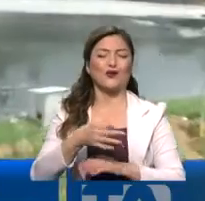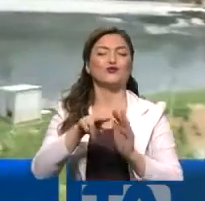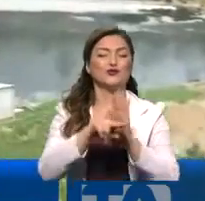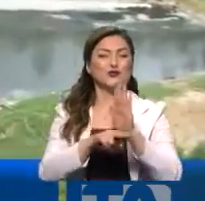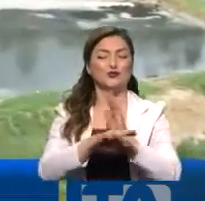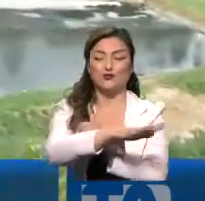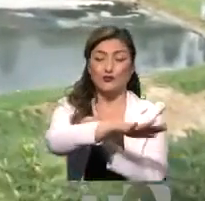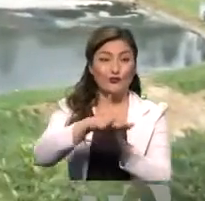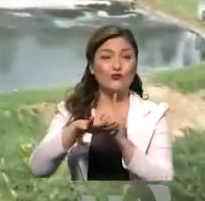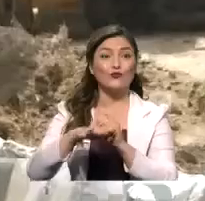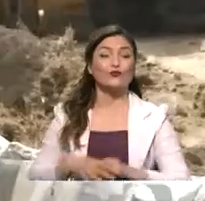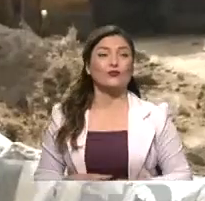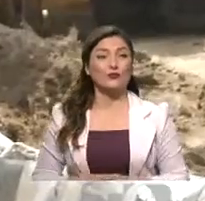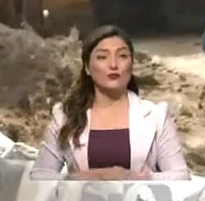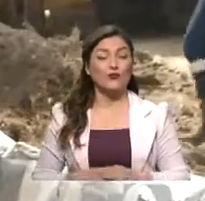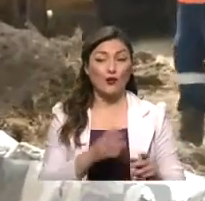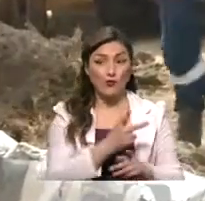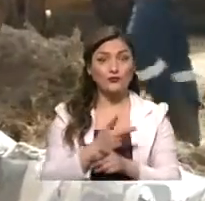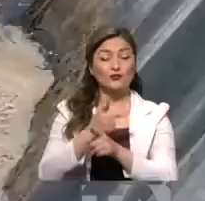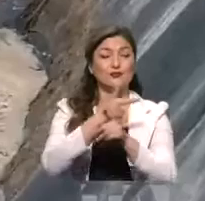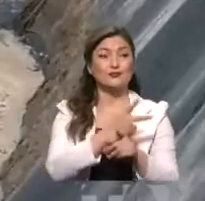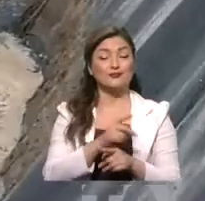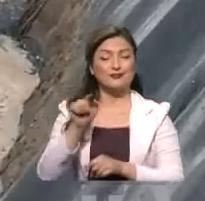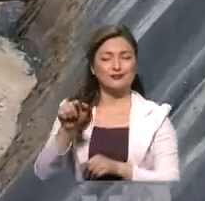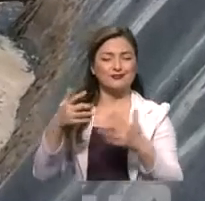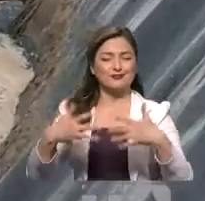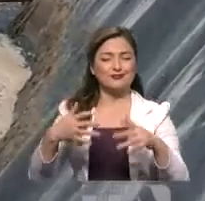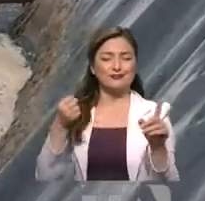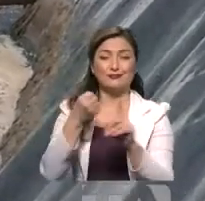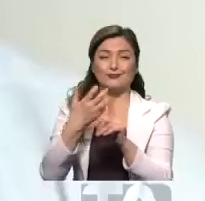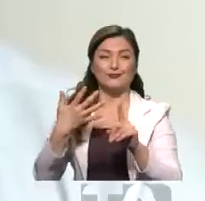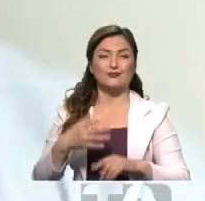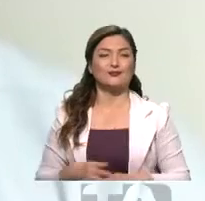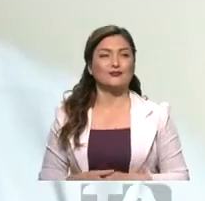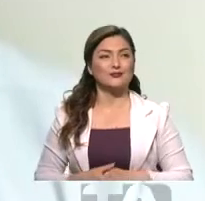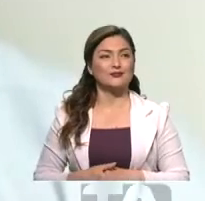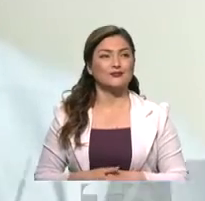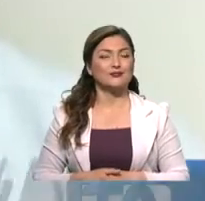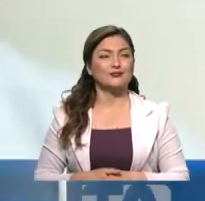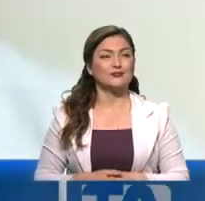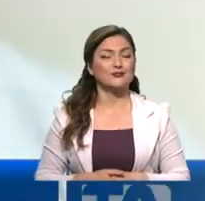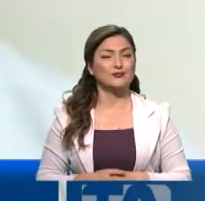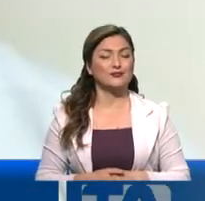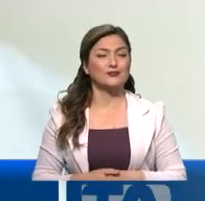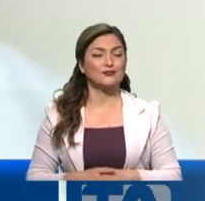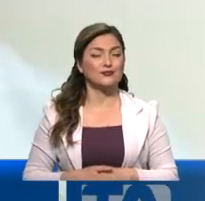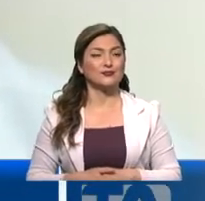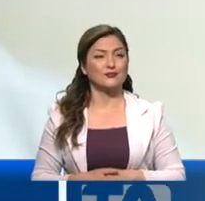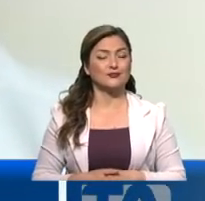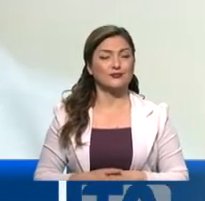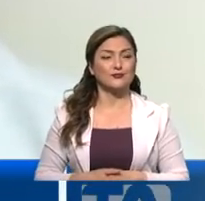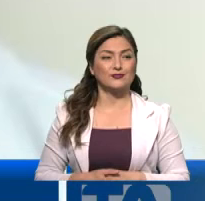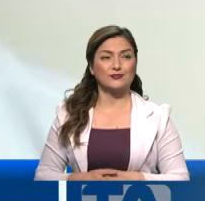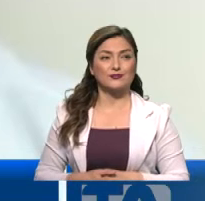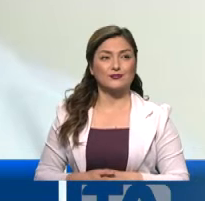ambiental. Algo que, a decir del concejal Omar Ceballos, puede ocasionar graves afectaciones. Lastimosamente, este tren de manejo de los